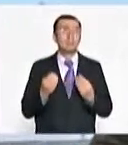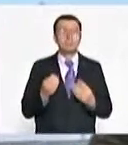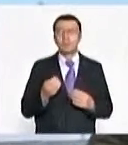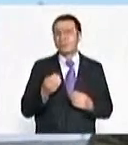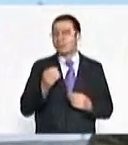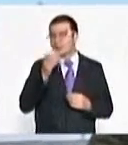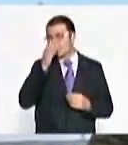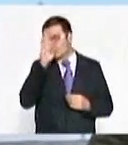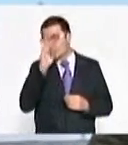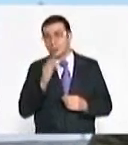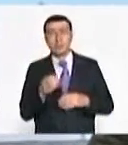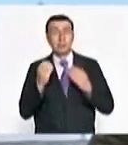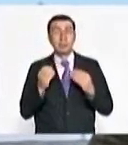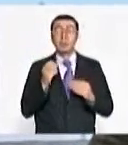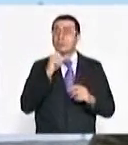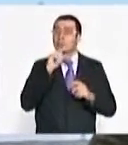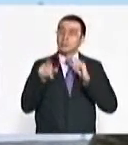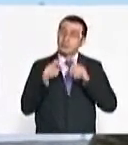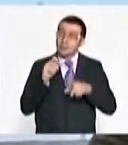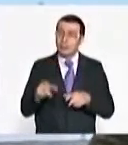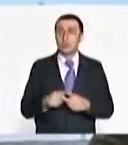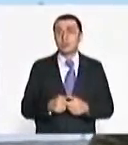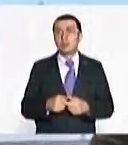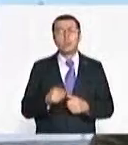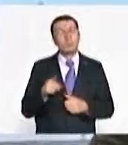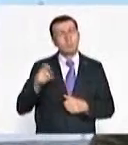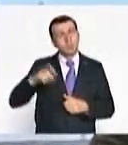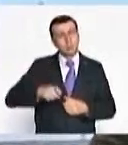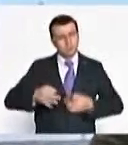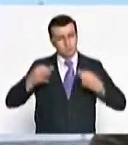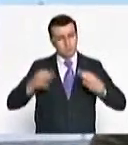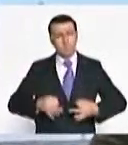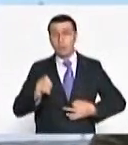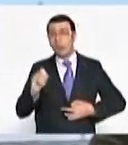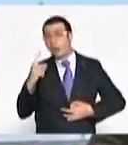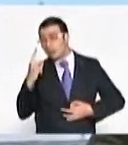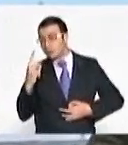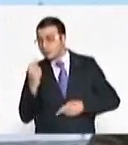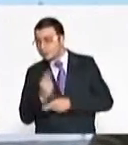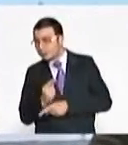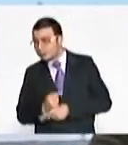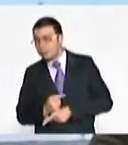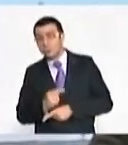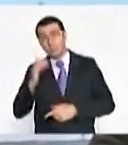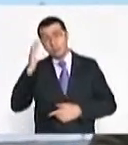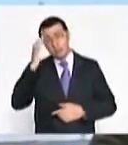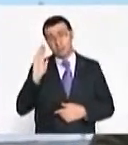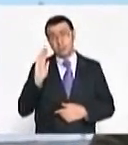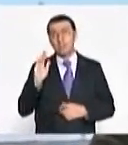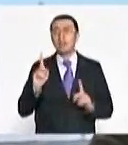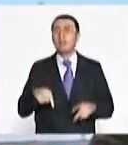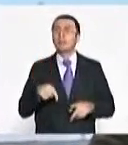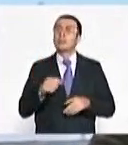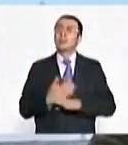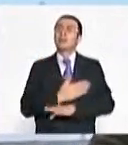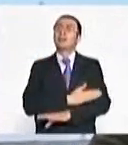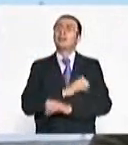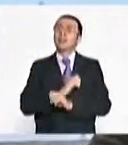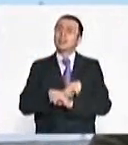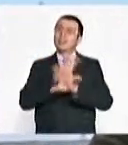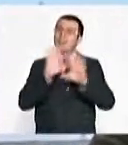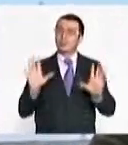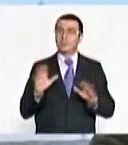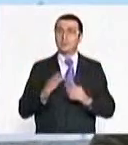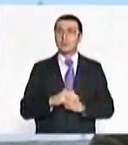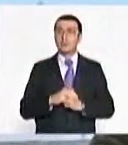preguntas que ustedes pueden tener referente a uno u otro producto. Y vamos a aclarar también un poco un